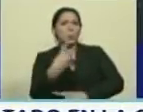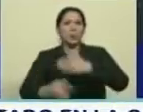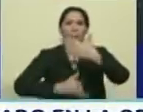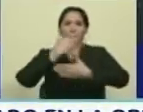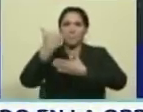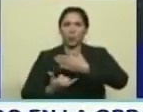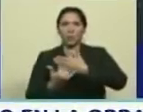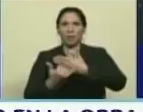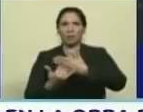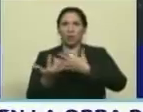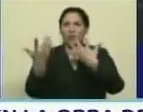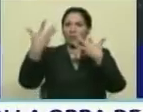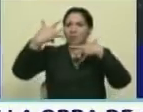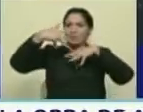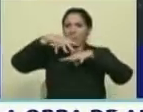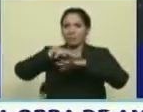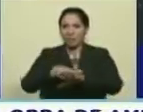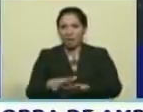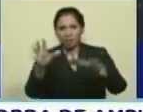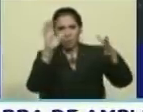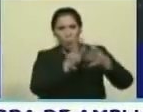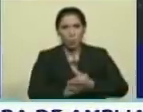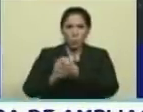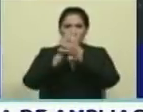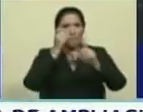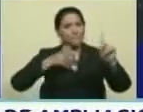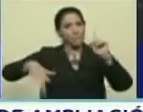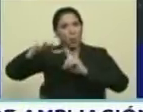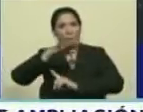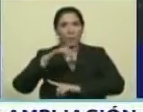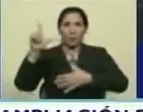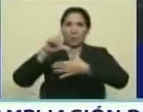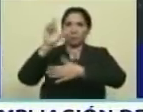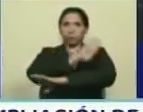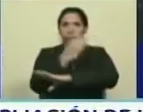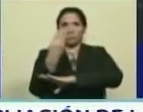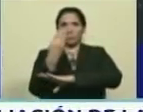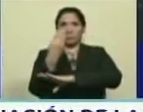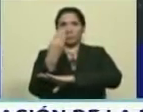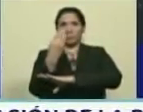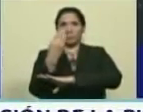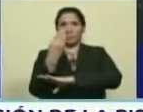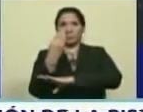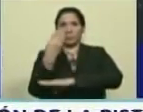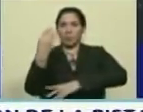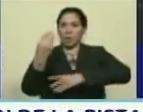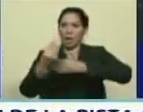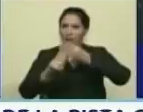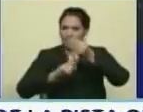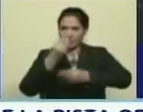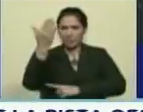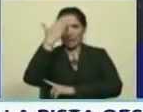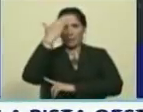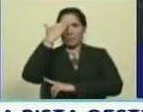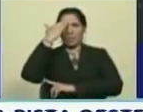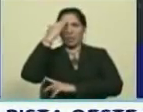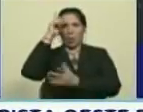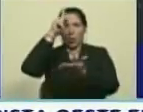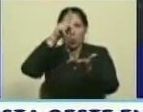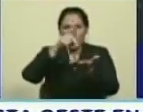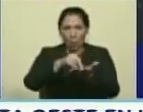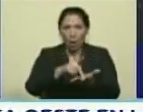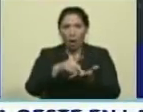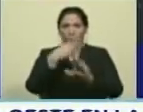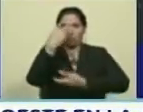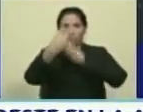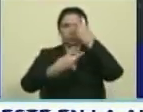de integración y unión de los pueblos de América Latina y del Caribe que ha sabido llegar al hogar del humilde, a la